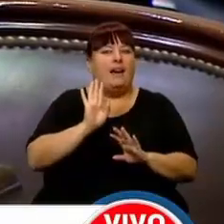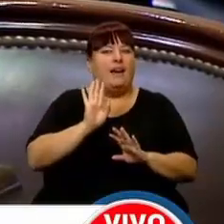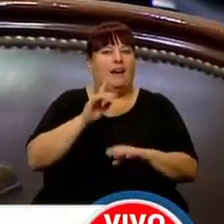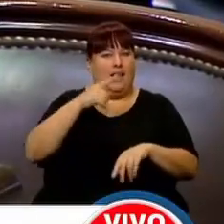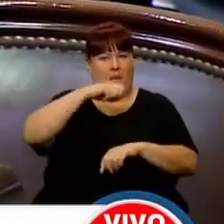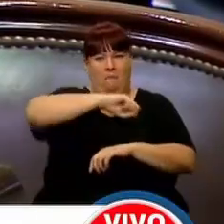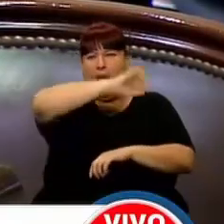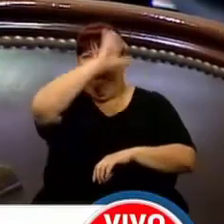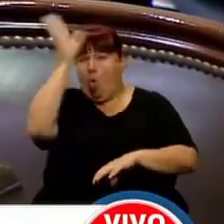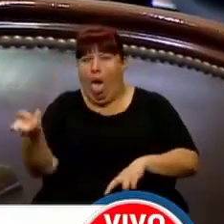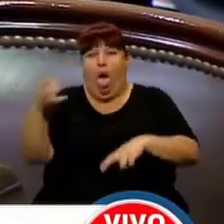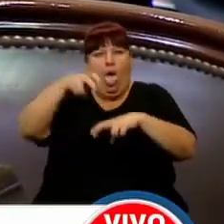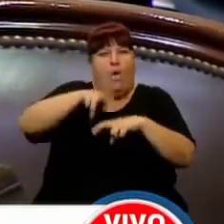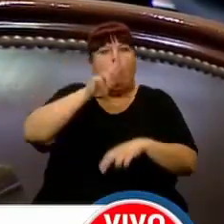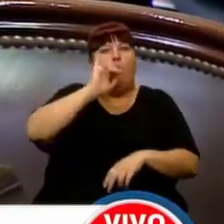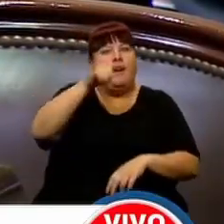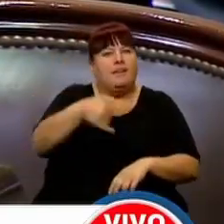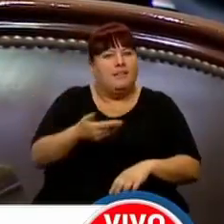altas horas de la noche.